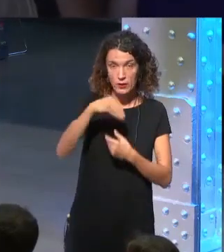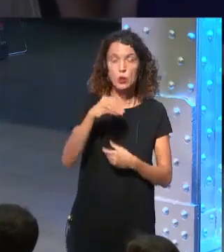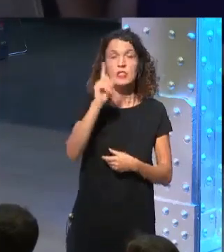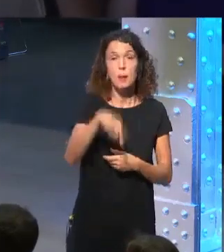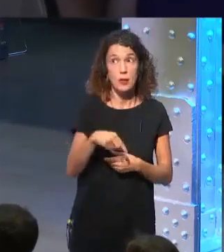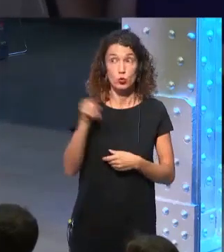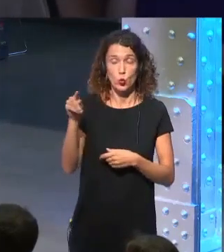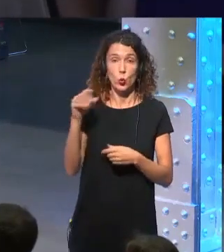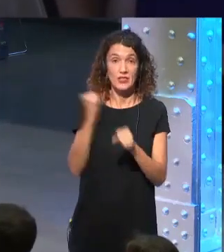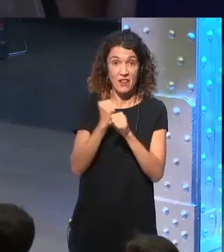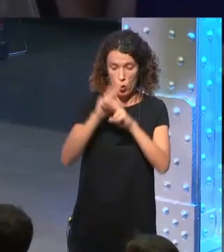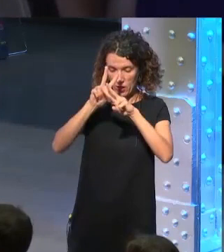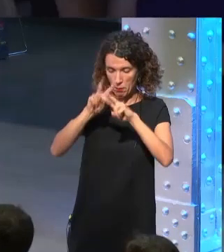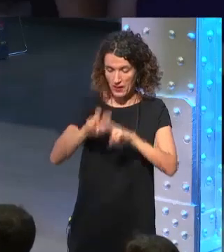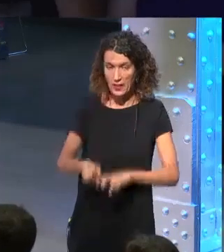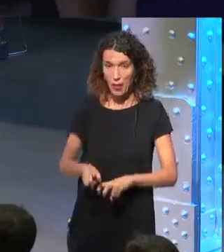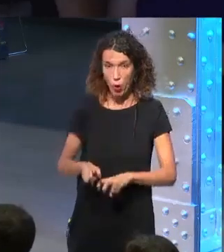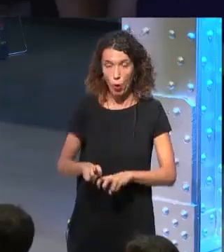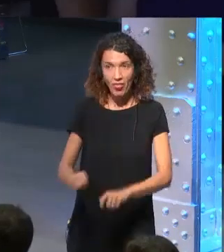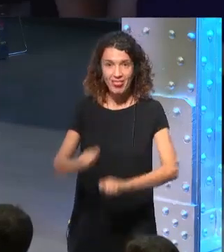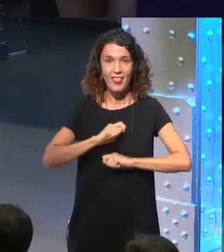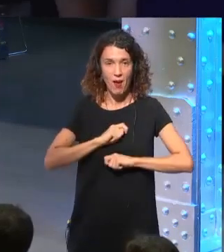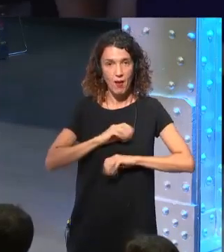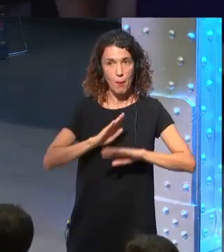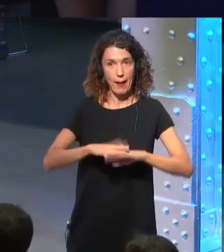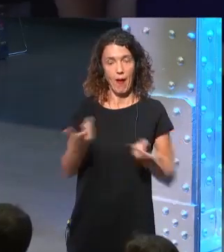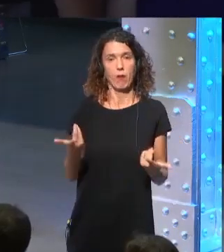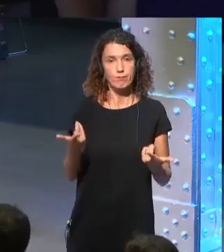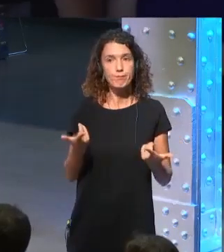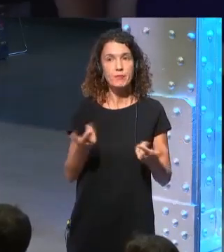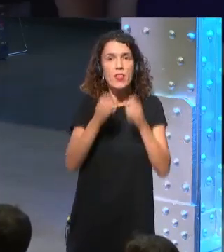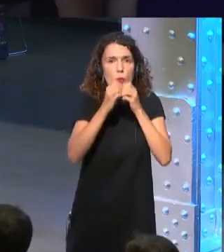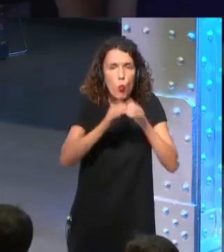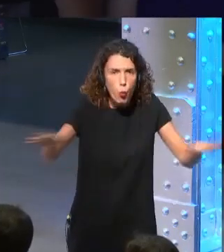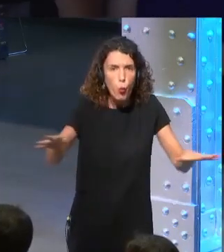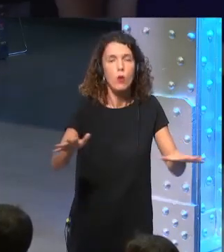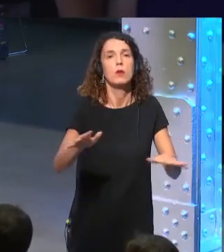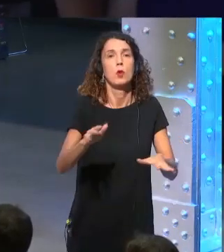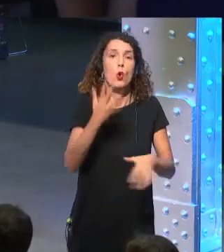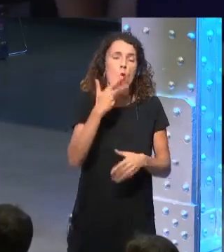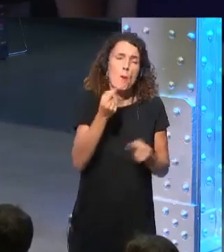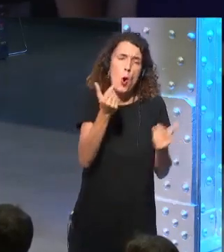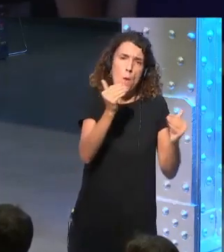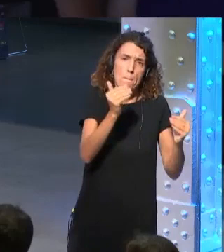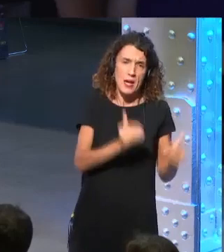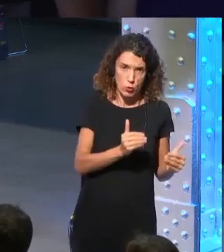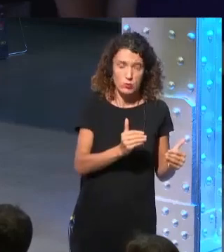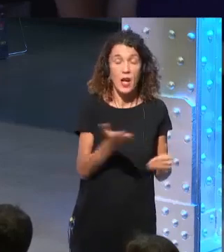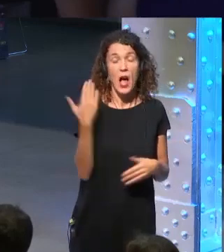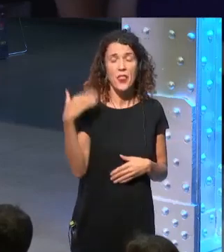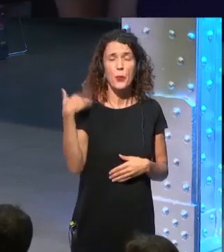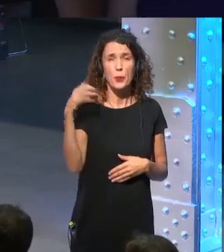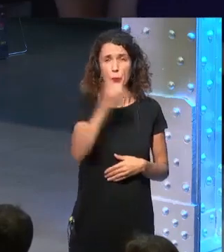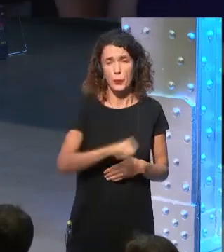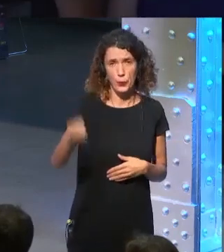actividad investigadora, esa que sirve de sustento a la excelente divulgadora, sea menos conocida. Hace ya